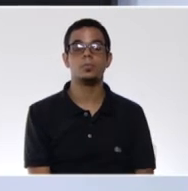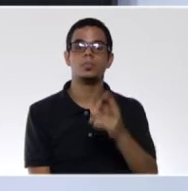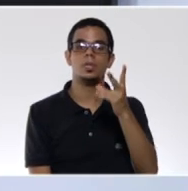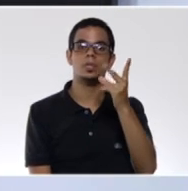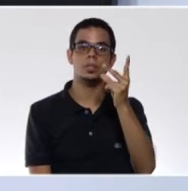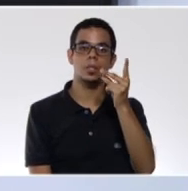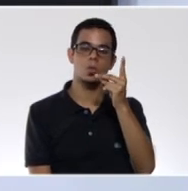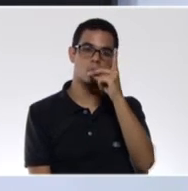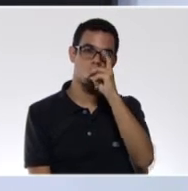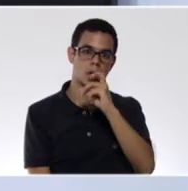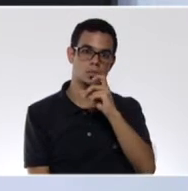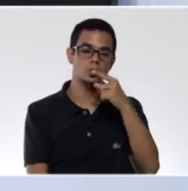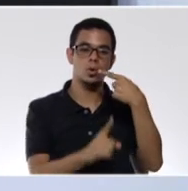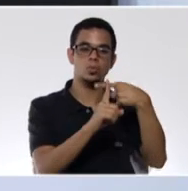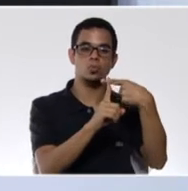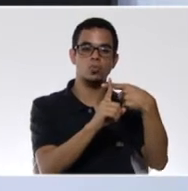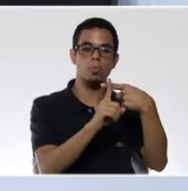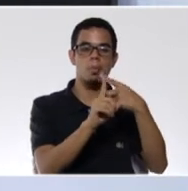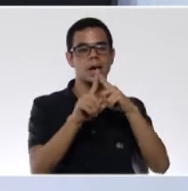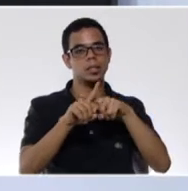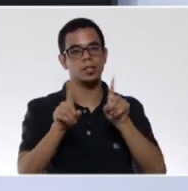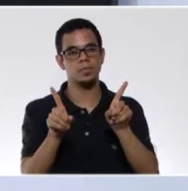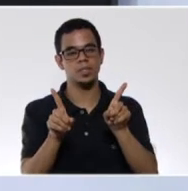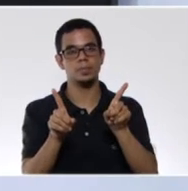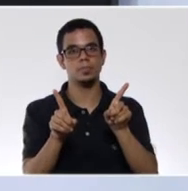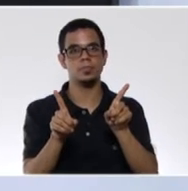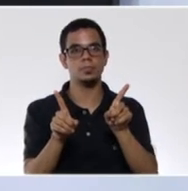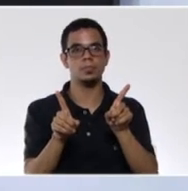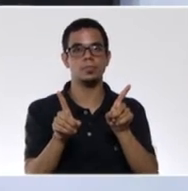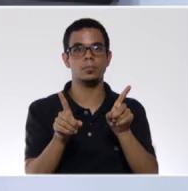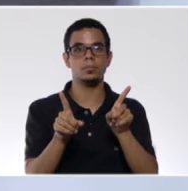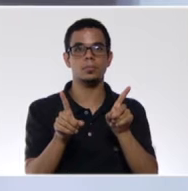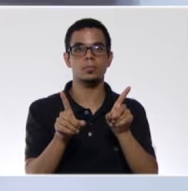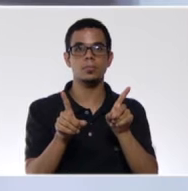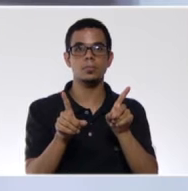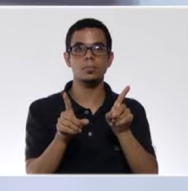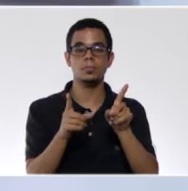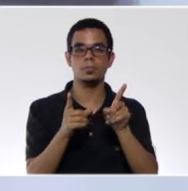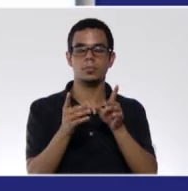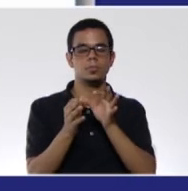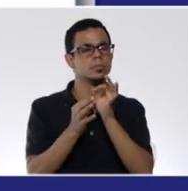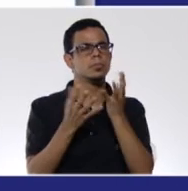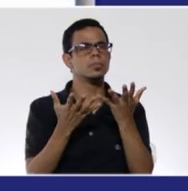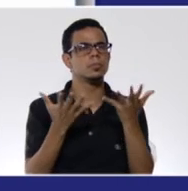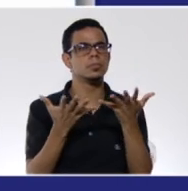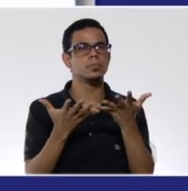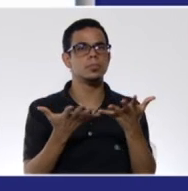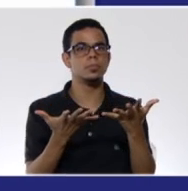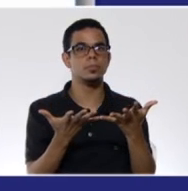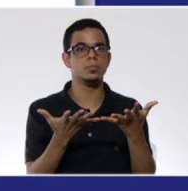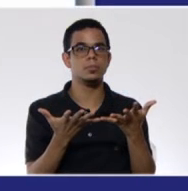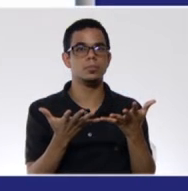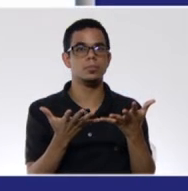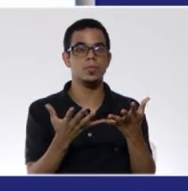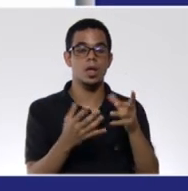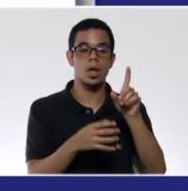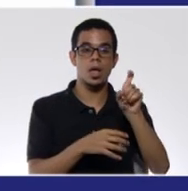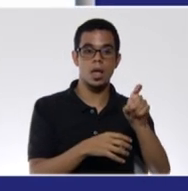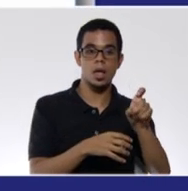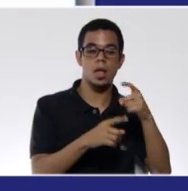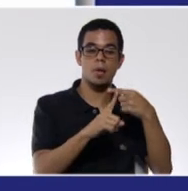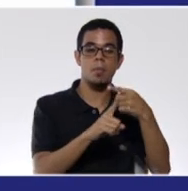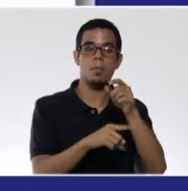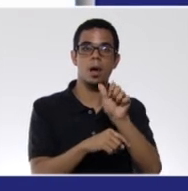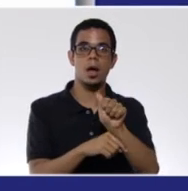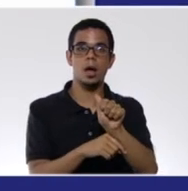año, suma por su diferencia. Nos encontramos con las expresiones matemáticas. En el primer caso, el factor x más